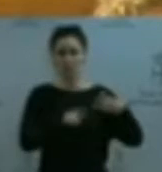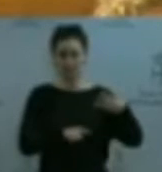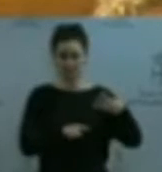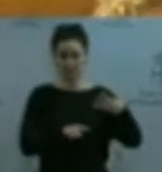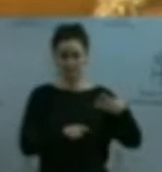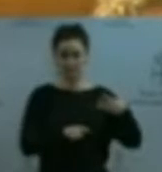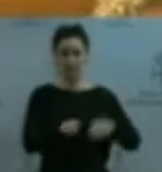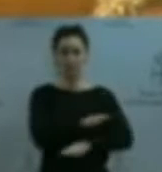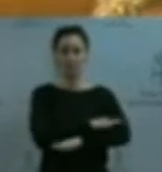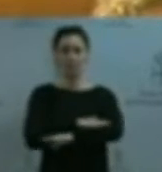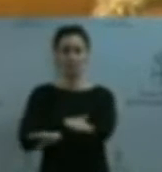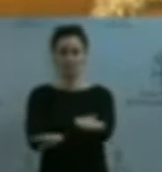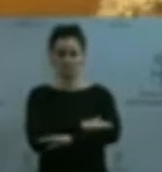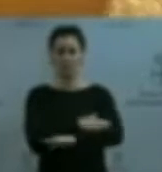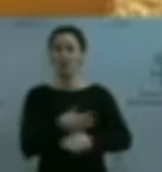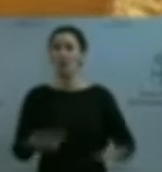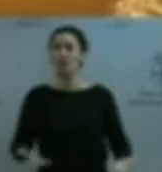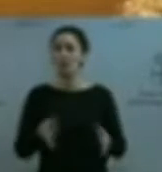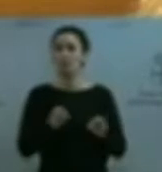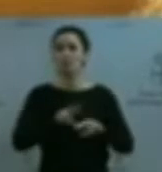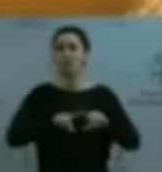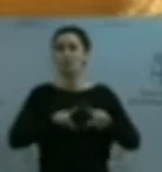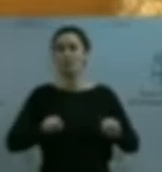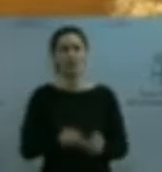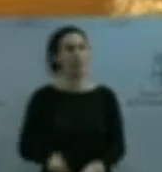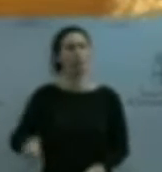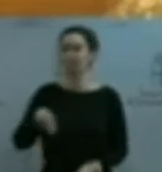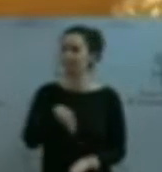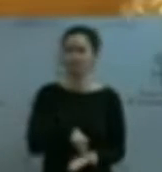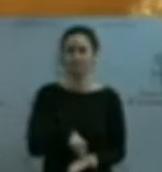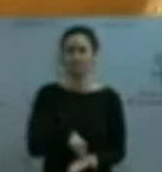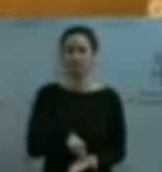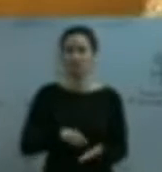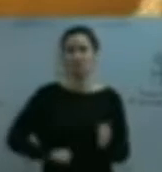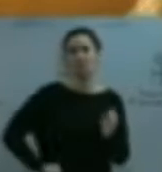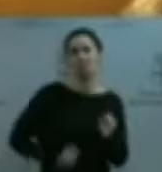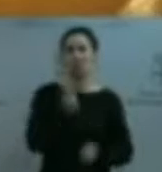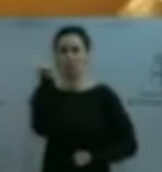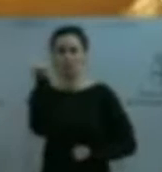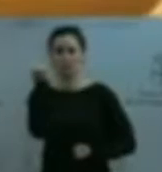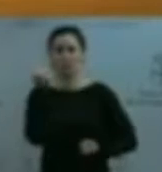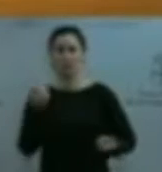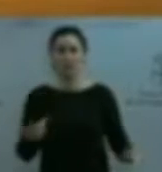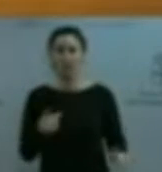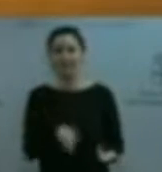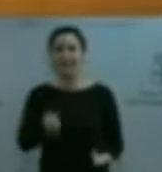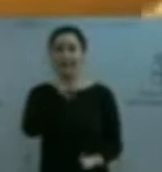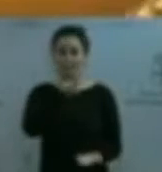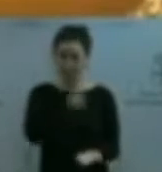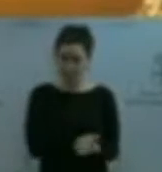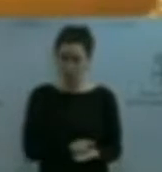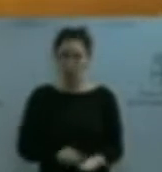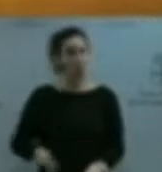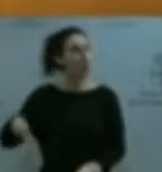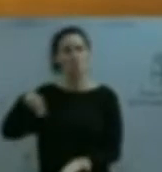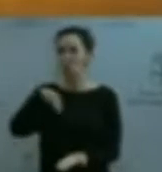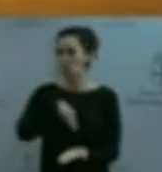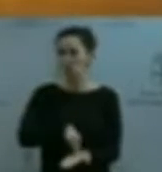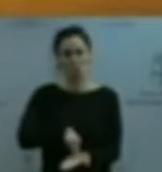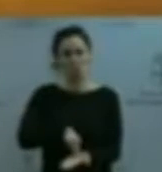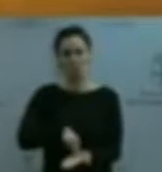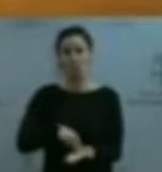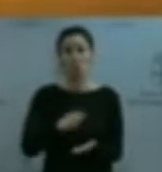se persona y es declarado en rebeldía. Lo quiero reiterar. No se persona cuando nos reclaman los 54.000 euros y